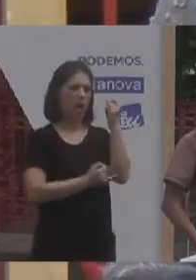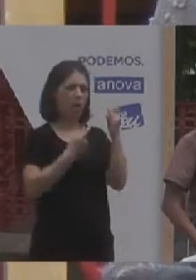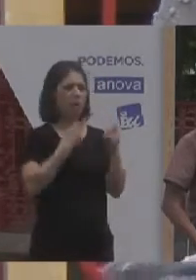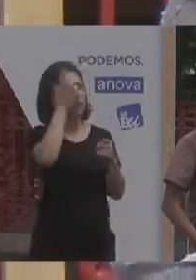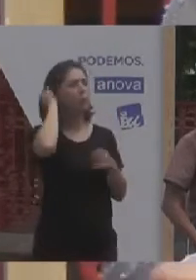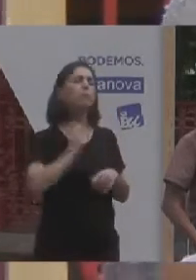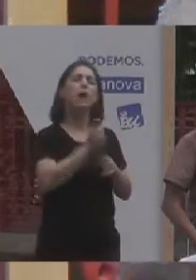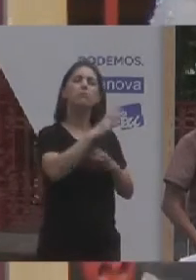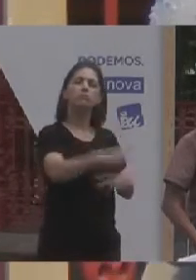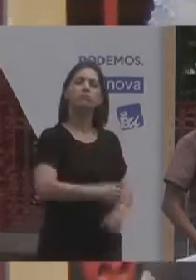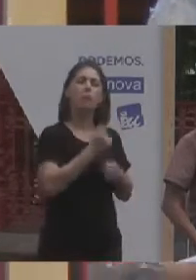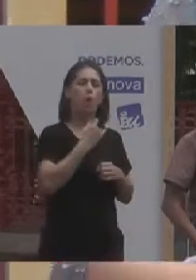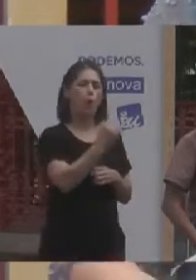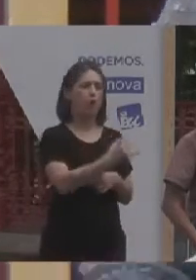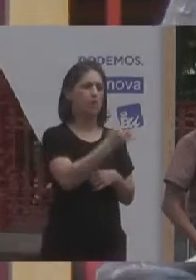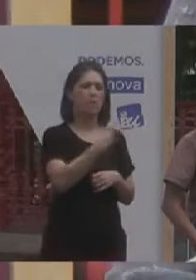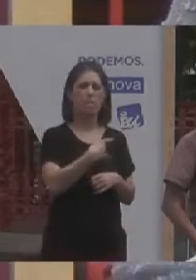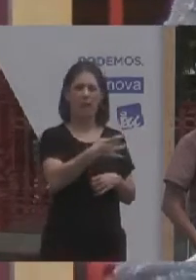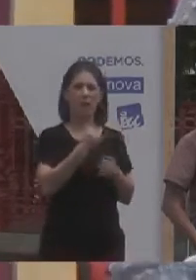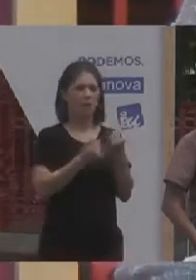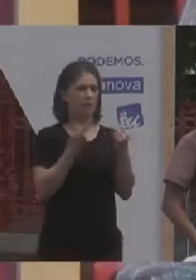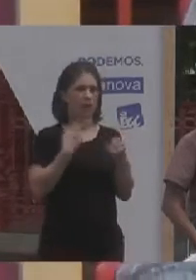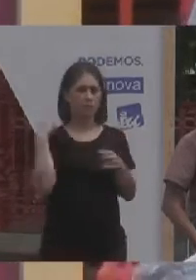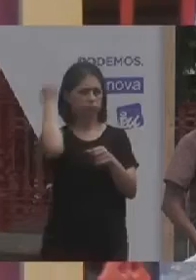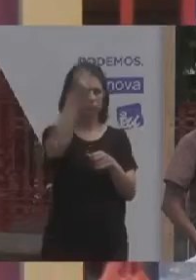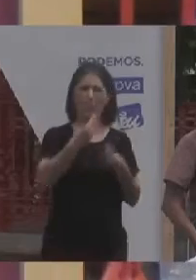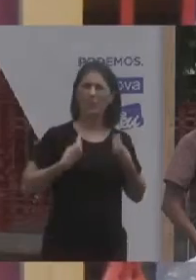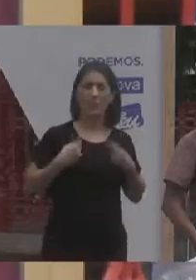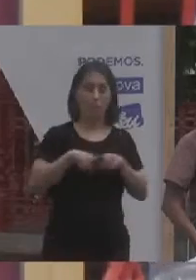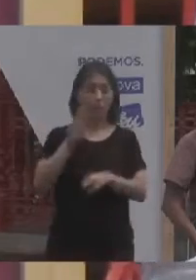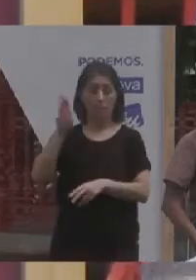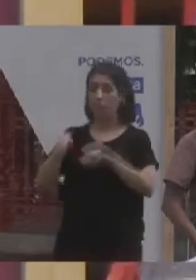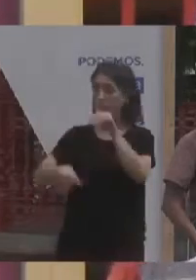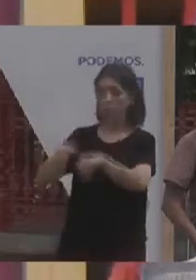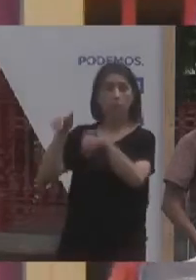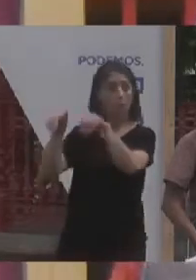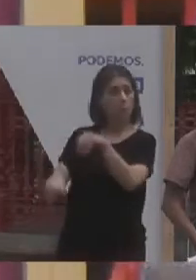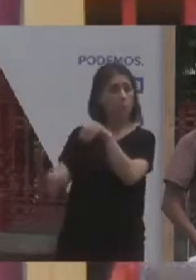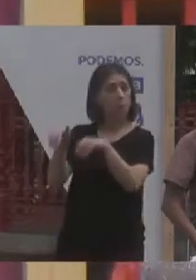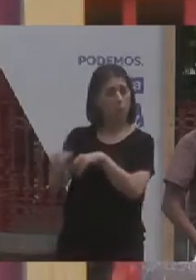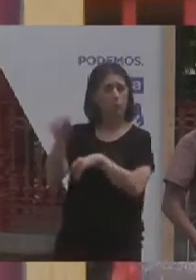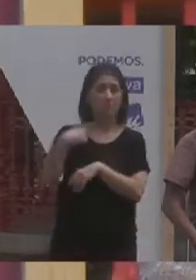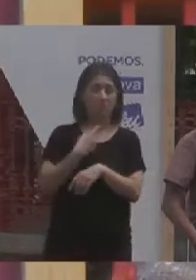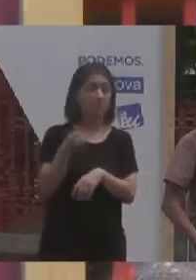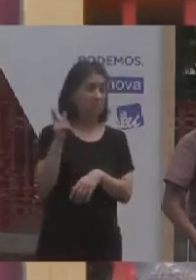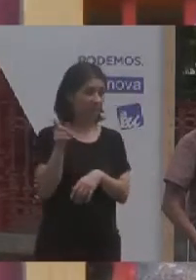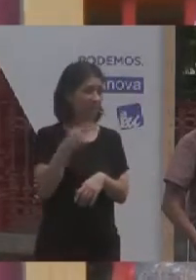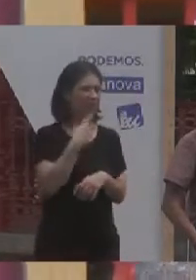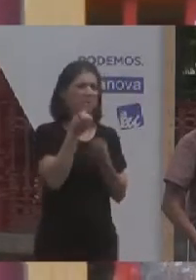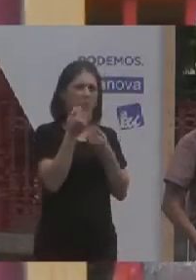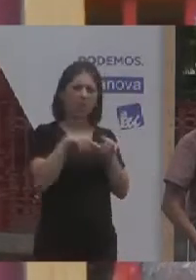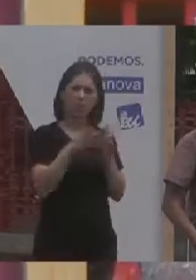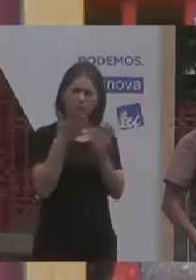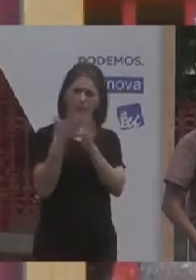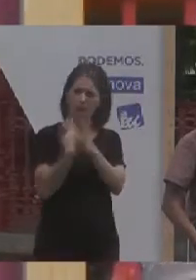mariñeiros do cerco, José Blanco, que levaba toda a vida votando ao PP, e el explicaba que el traballou